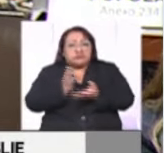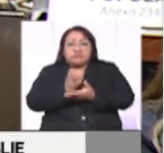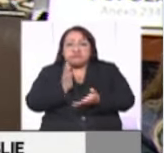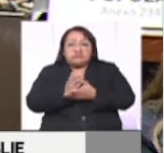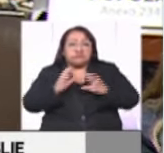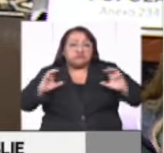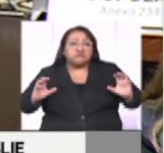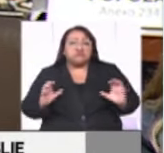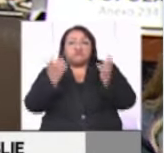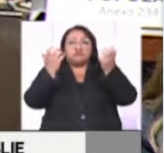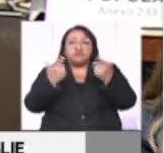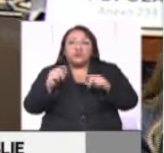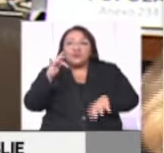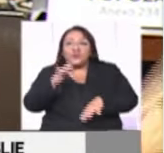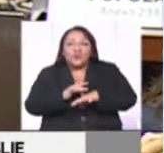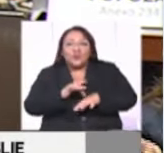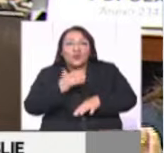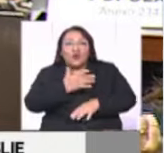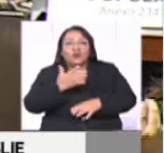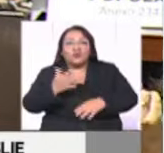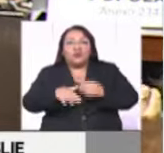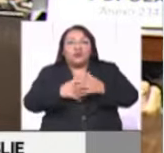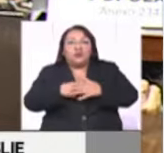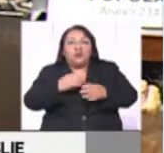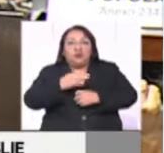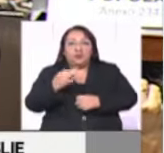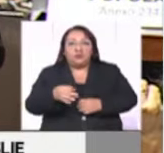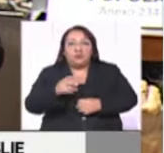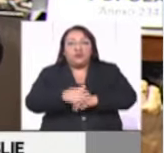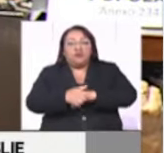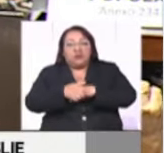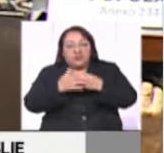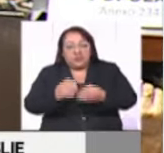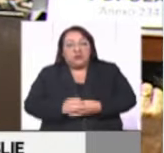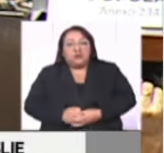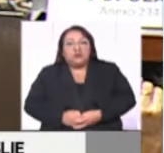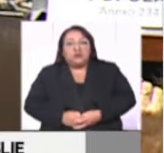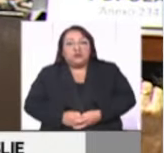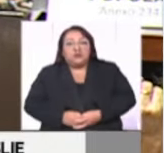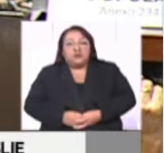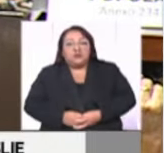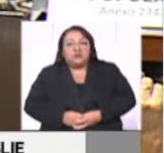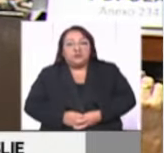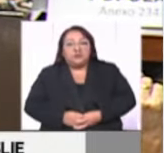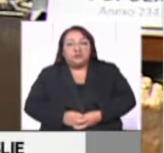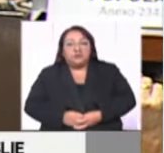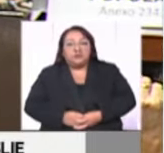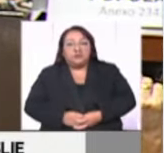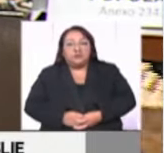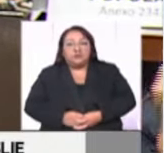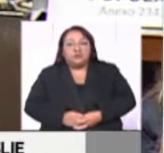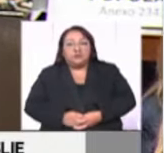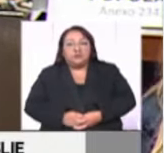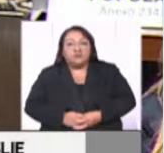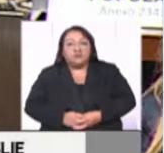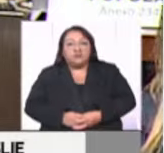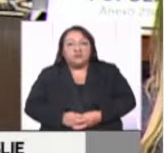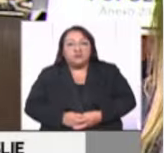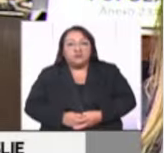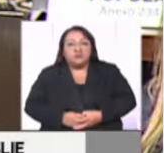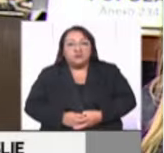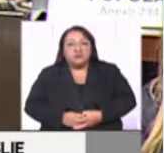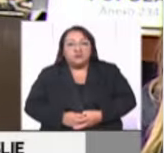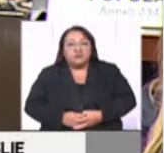reaccionaria cuando se violentan los intereses de nuestra región, y eso felicitamos. En tal sentido, tenemos este informe de la